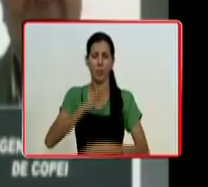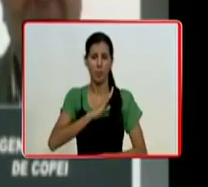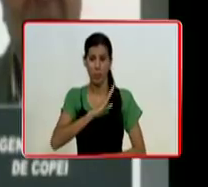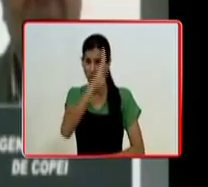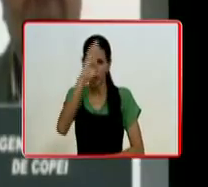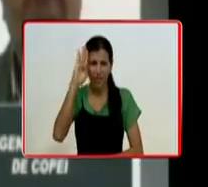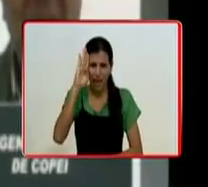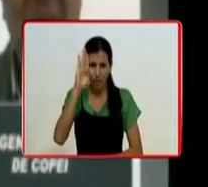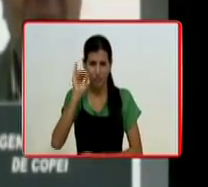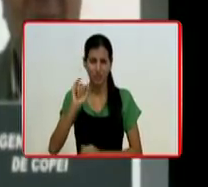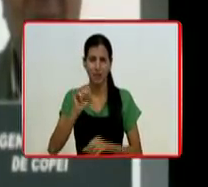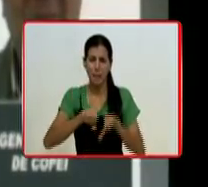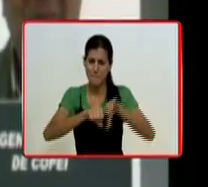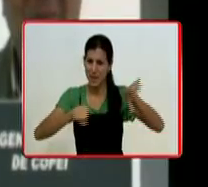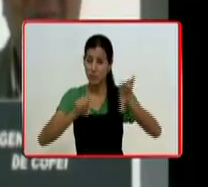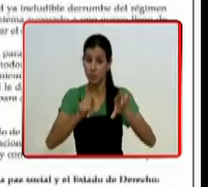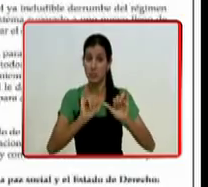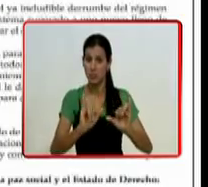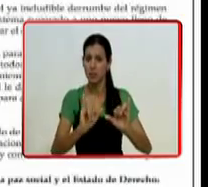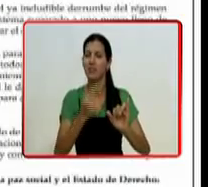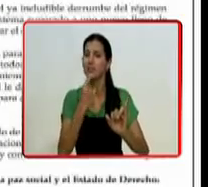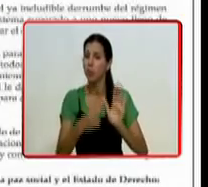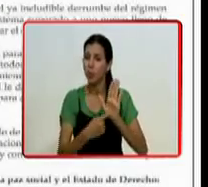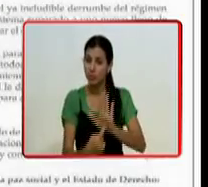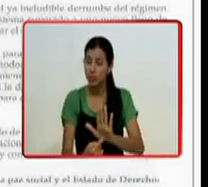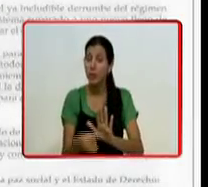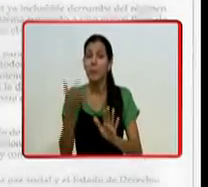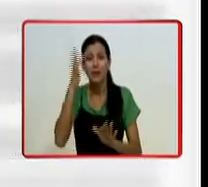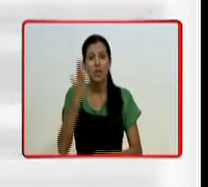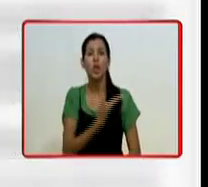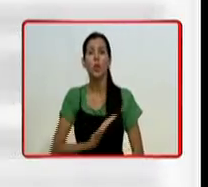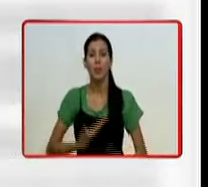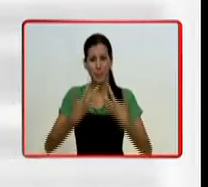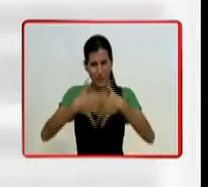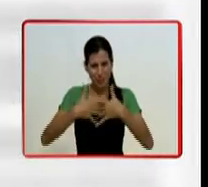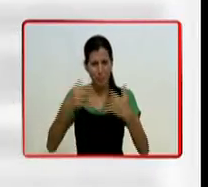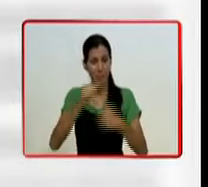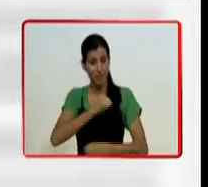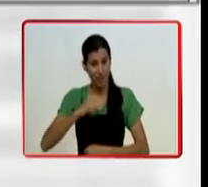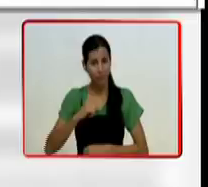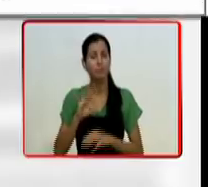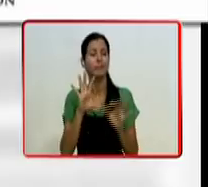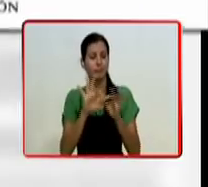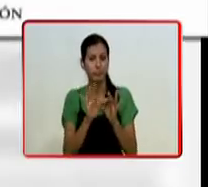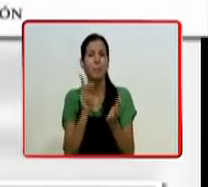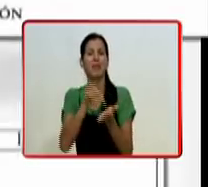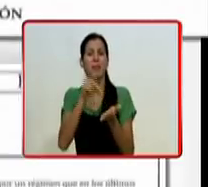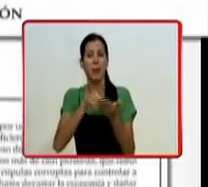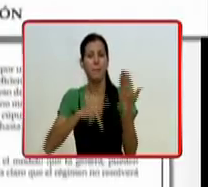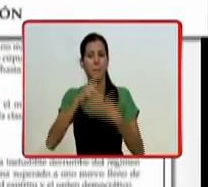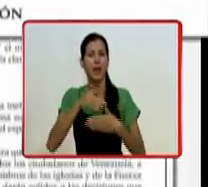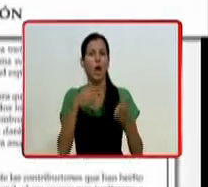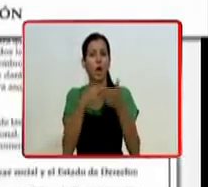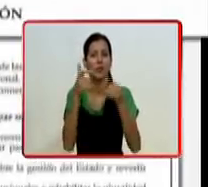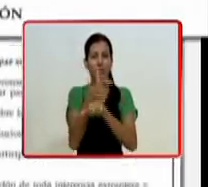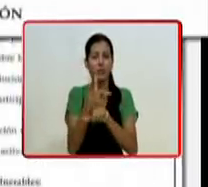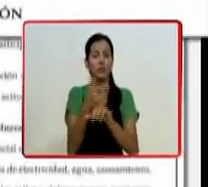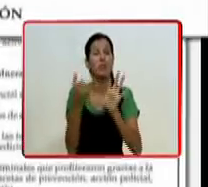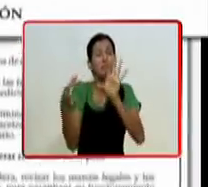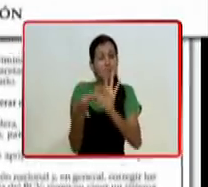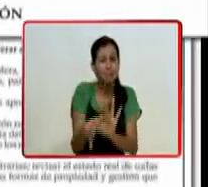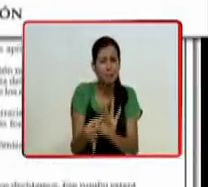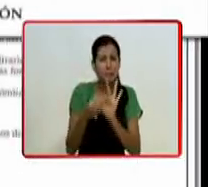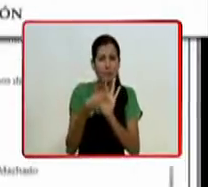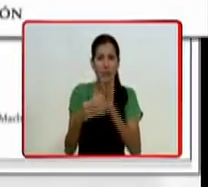Nacional, se reflejó la vinculación de un empresario venezolano en el golpe y cómo está íntimamente relacionado con